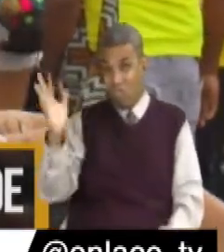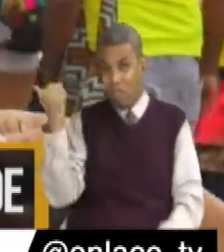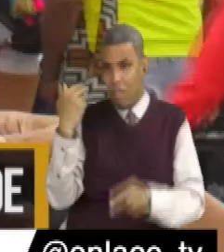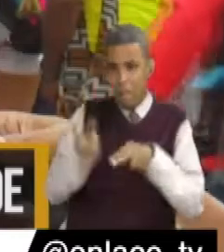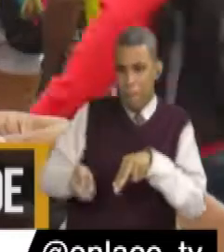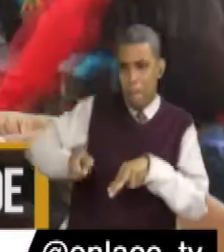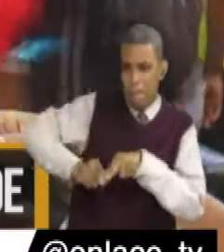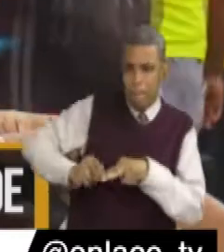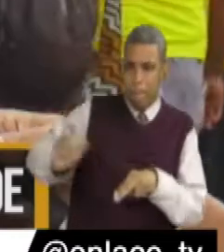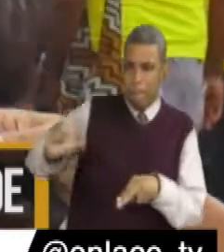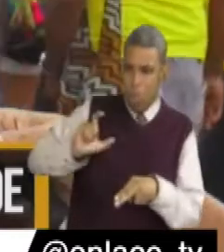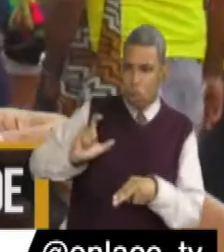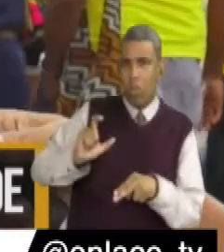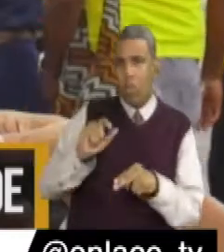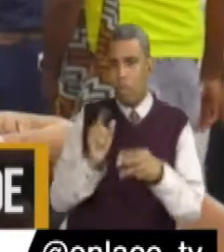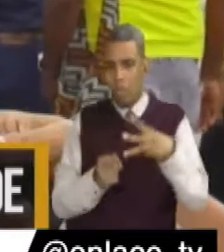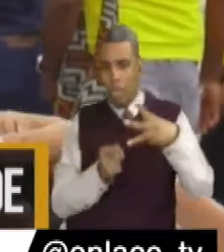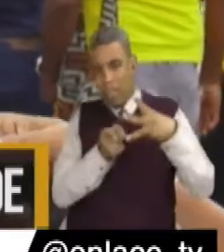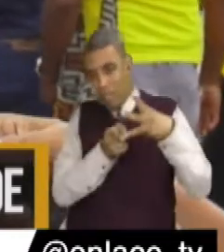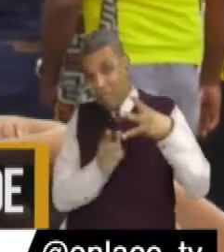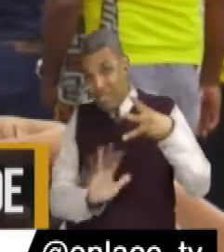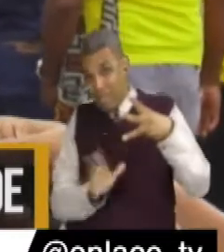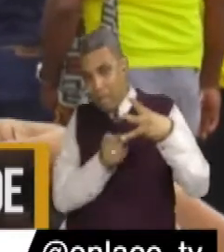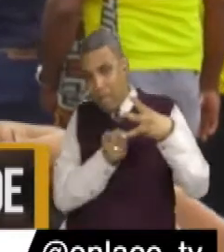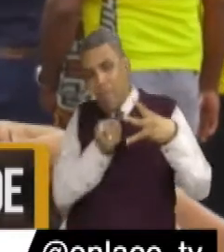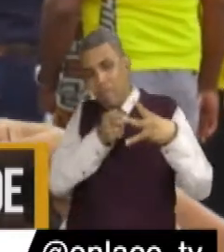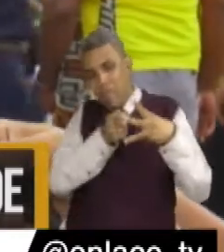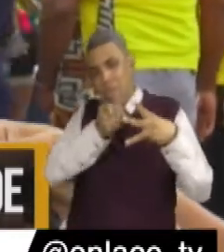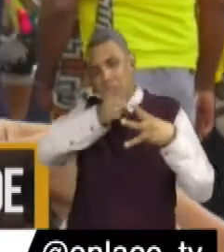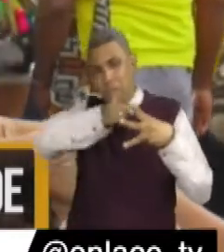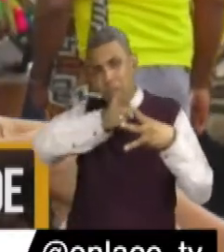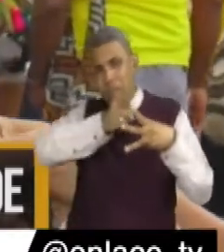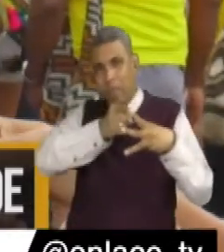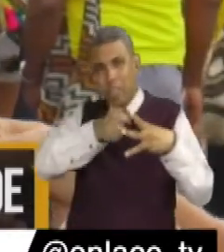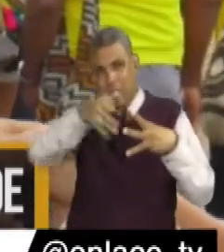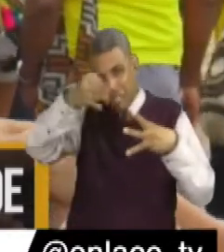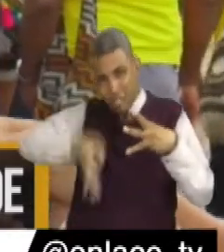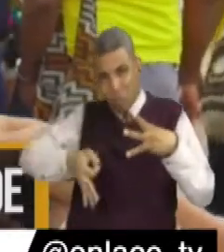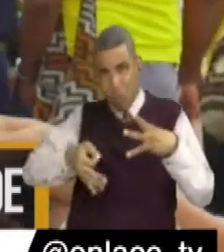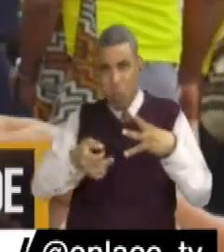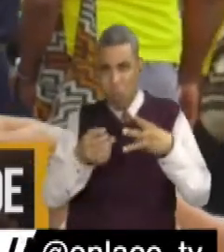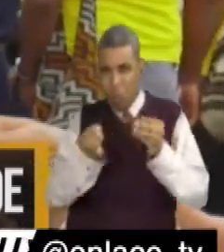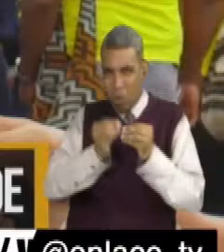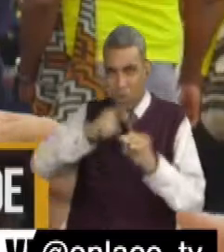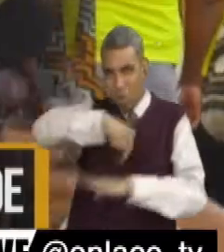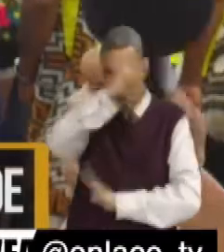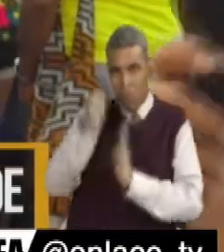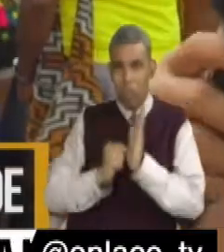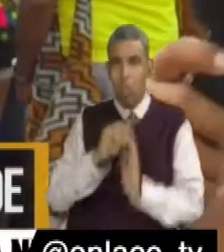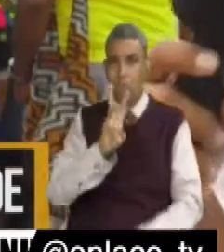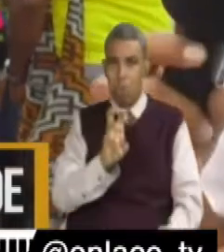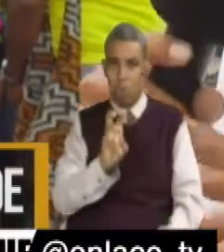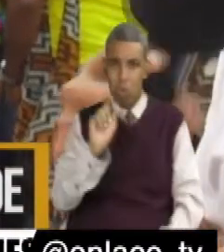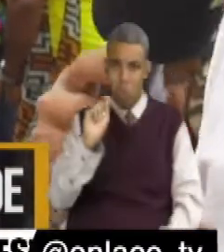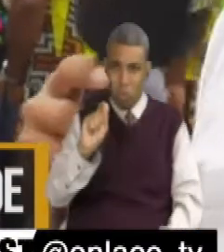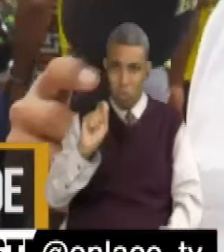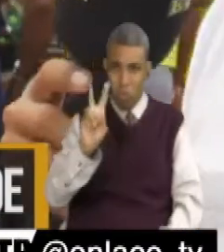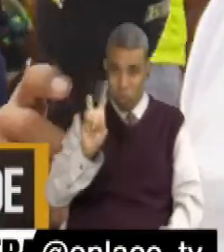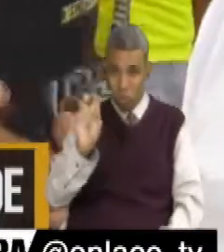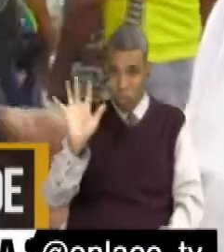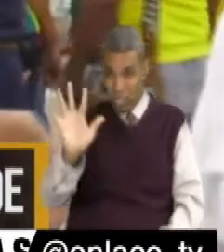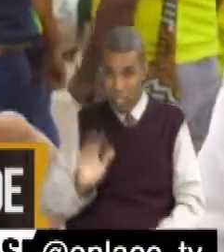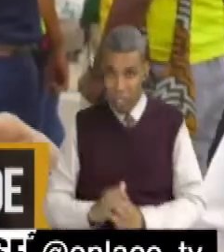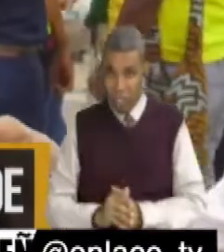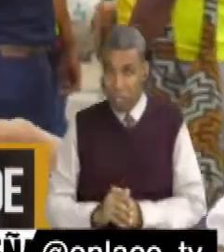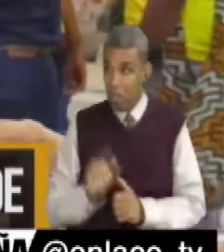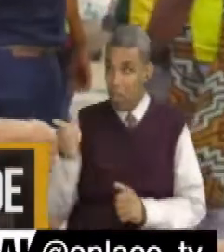dos puntos que hay, lo que quiere decir que para el Magisterio Colombiano el incremento sería del 8.75. ¿Eso significa que el paro continúa, que no